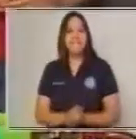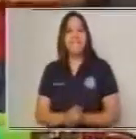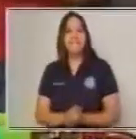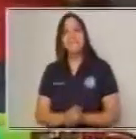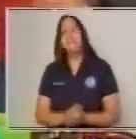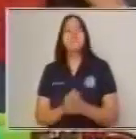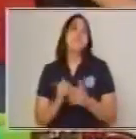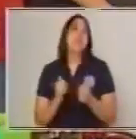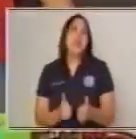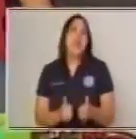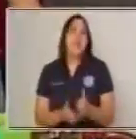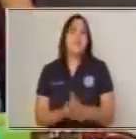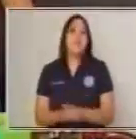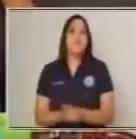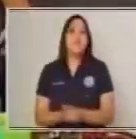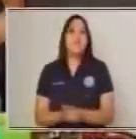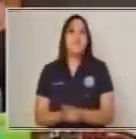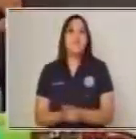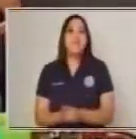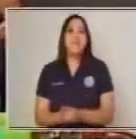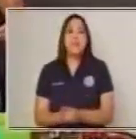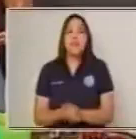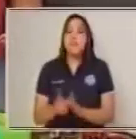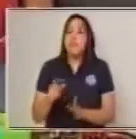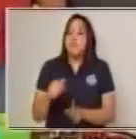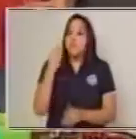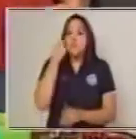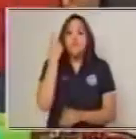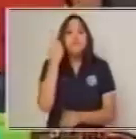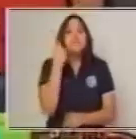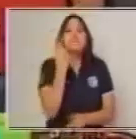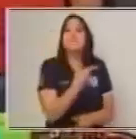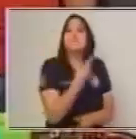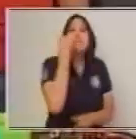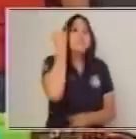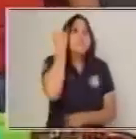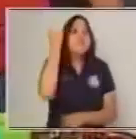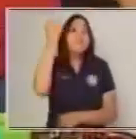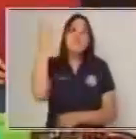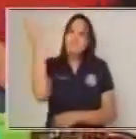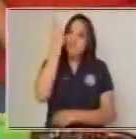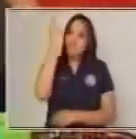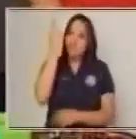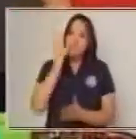Muy bien. Ahora vamos a buscar las ideas principales.